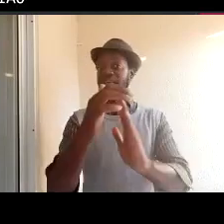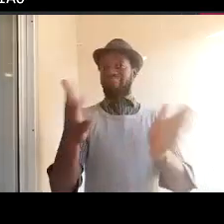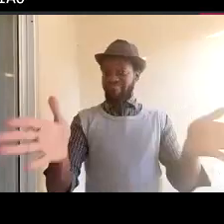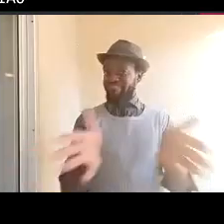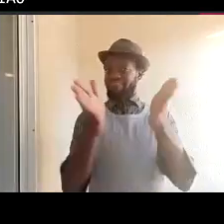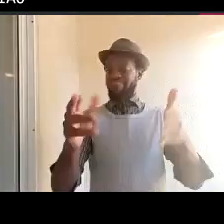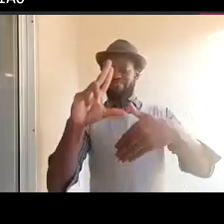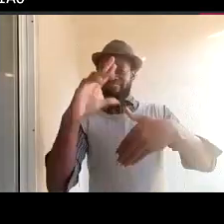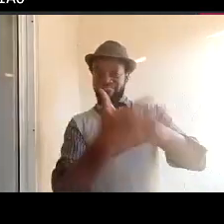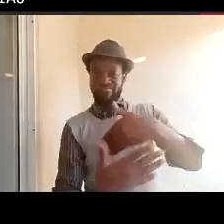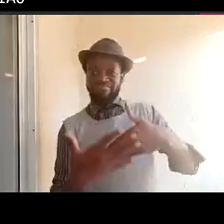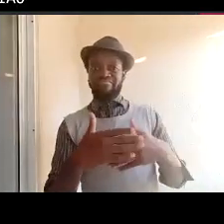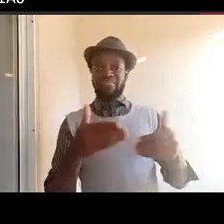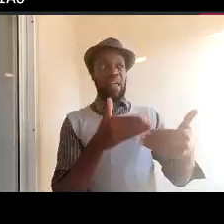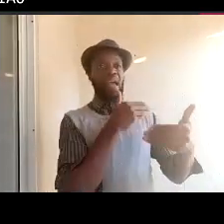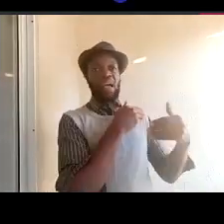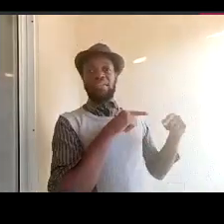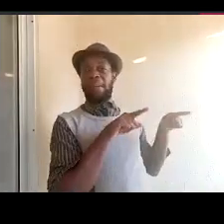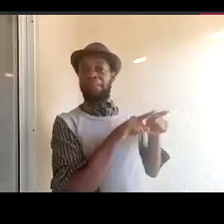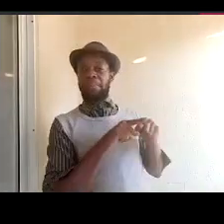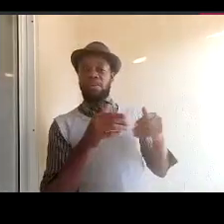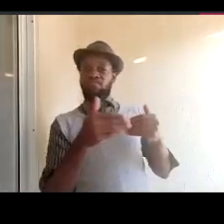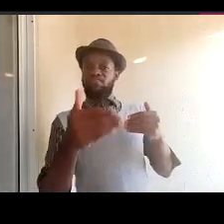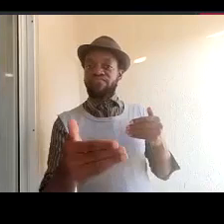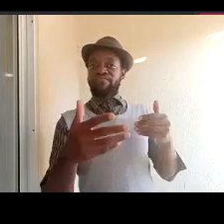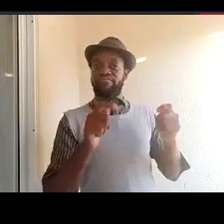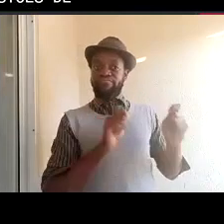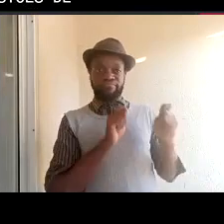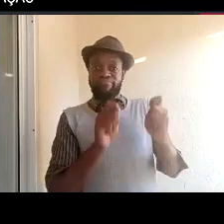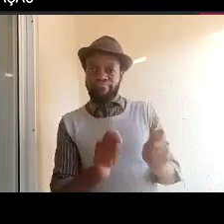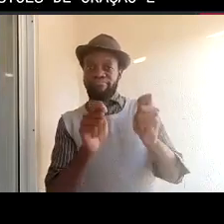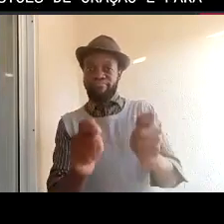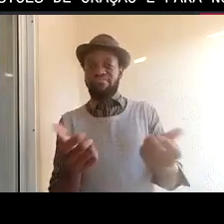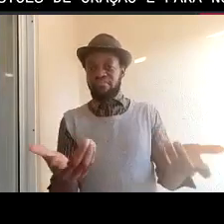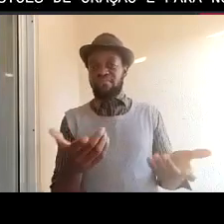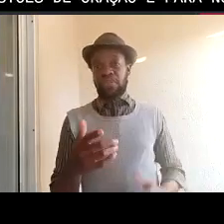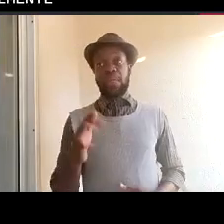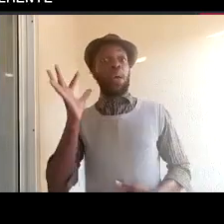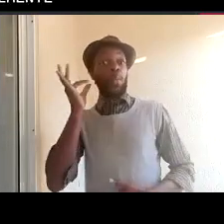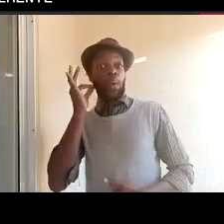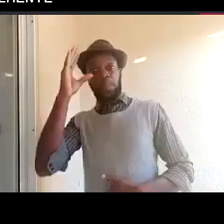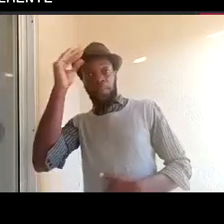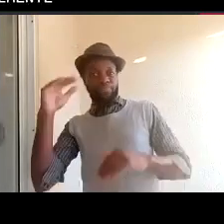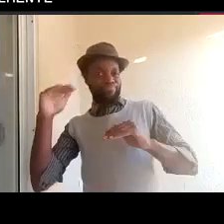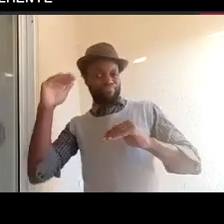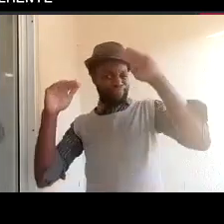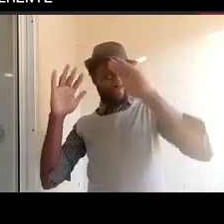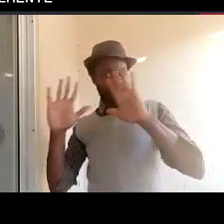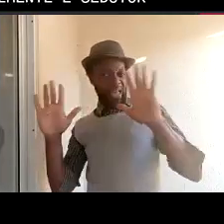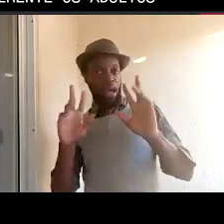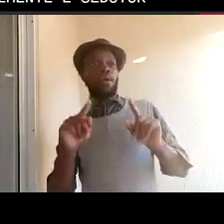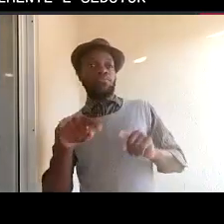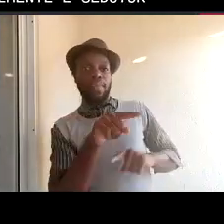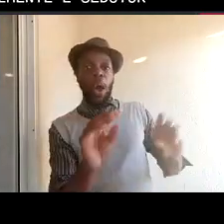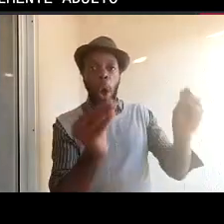el relevo generacional, y para nosotras y nosotros los adultos de este